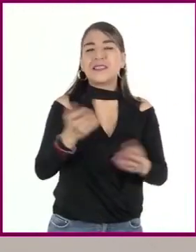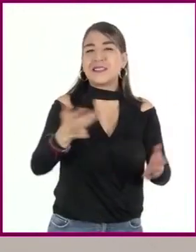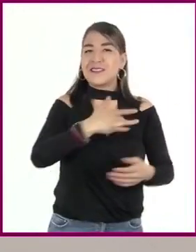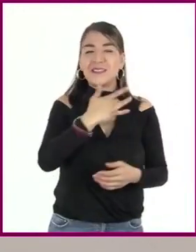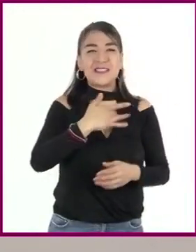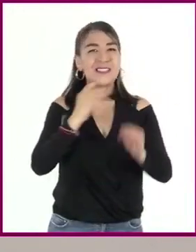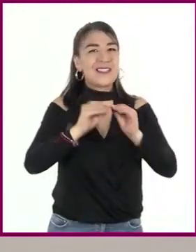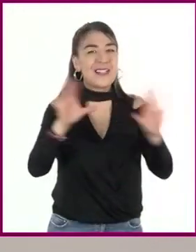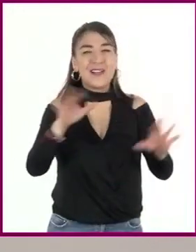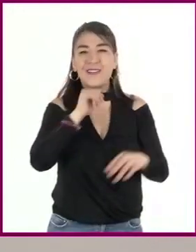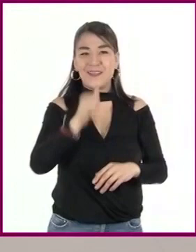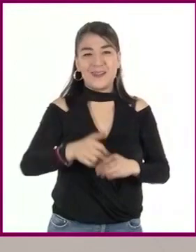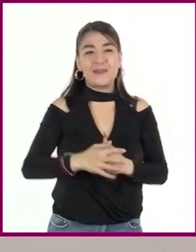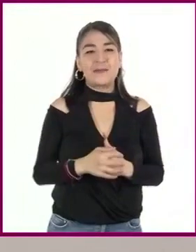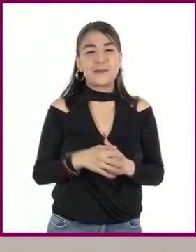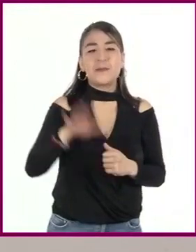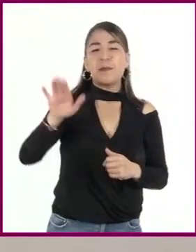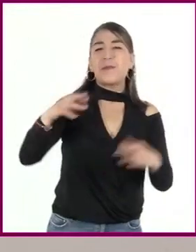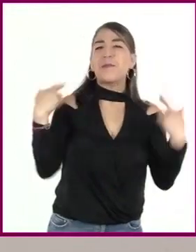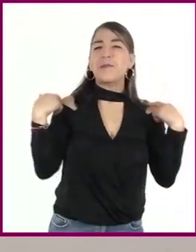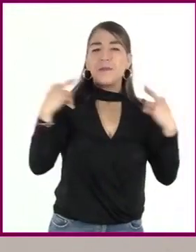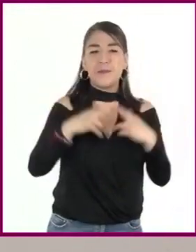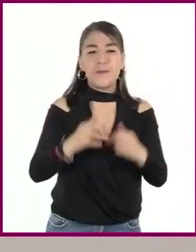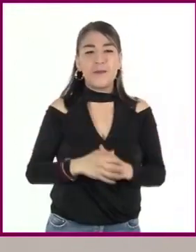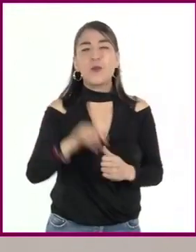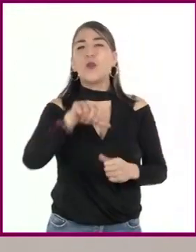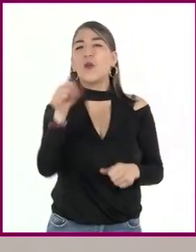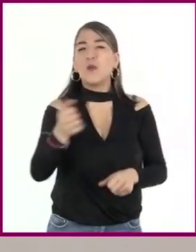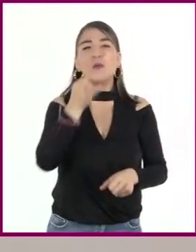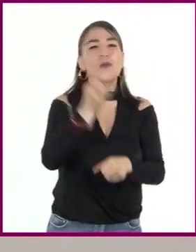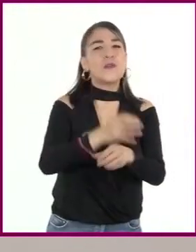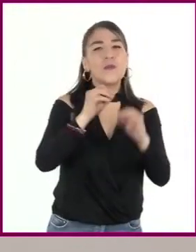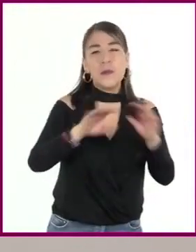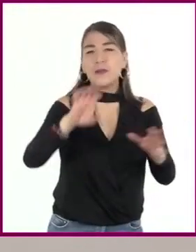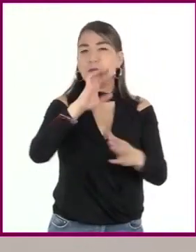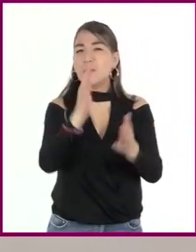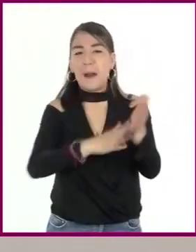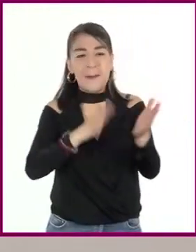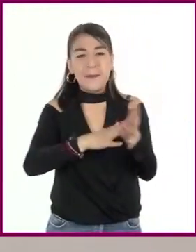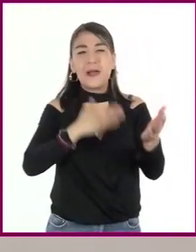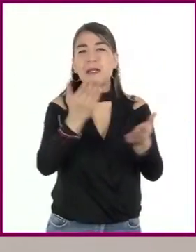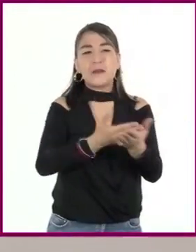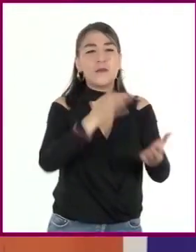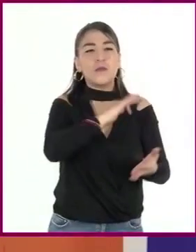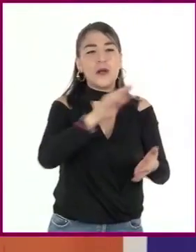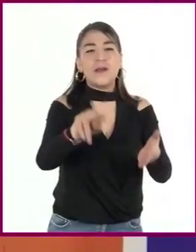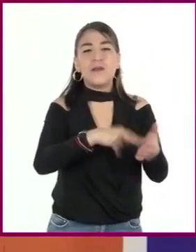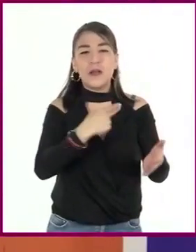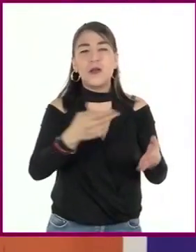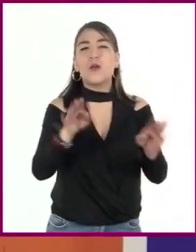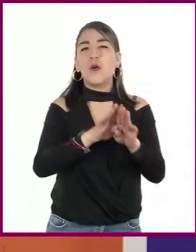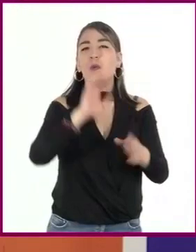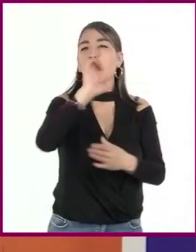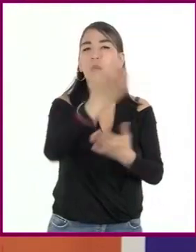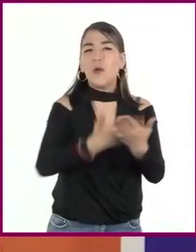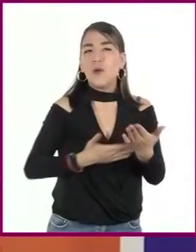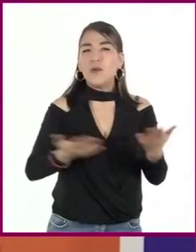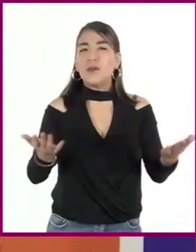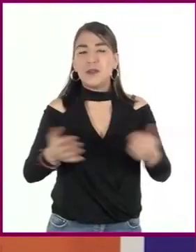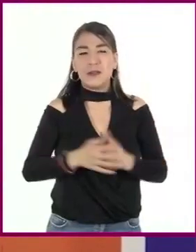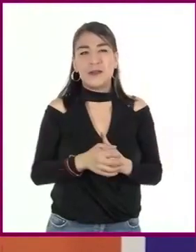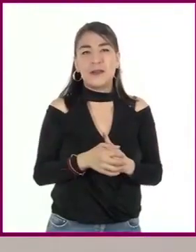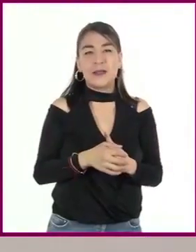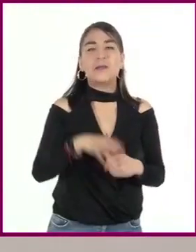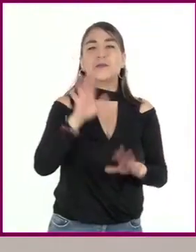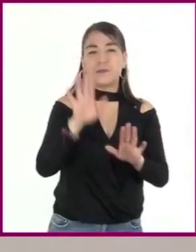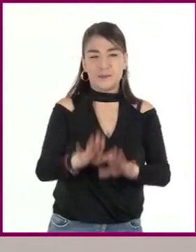claro. Profesora, ¿qué otros documentos de este tipo existen además de contrato? A